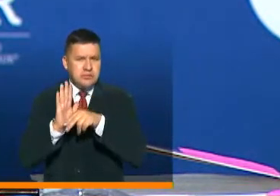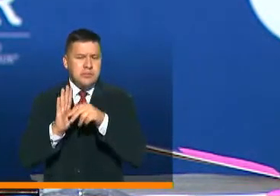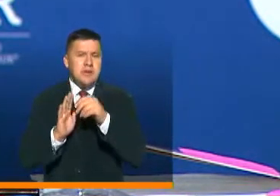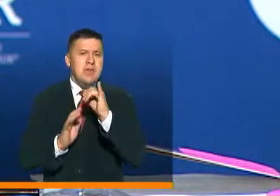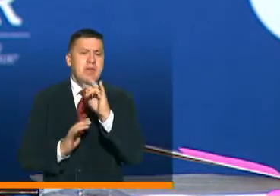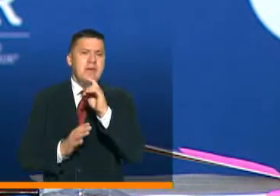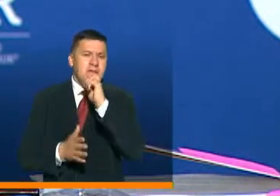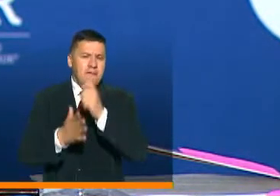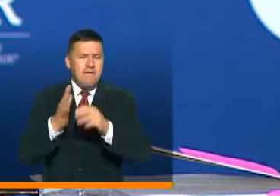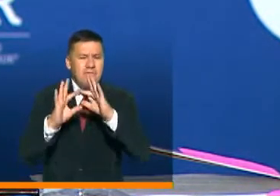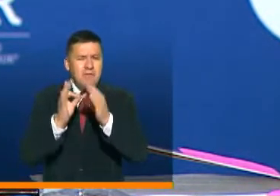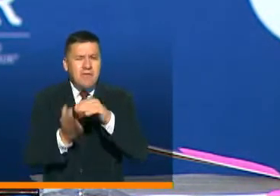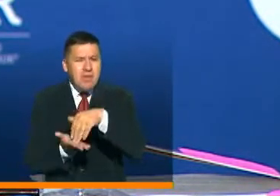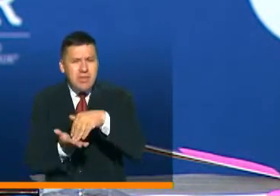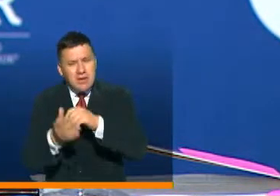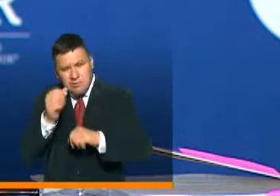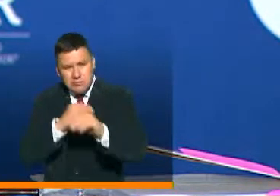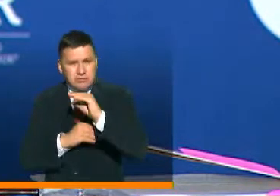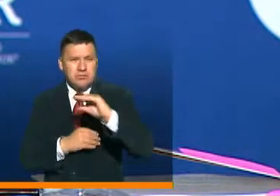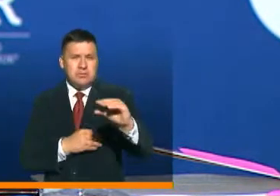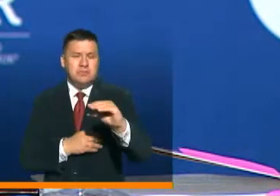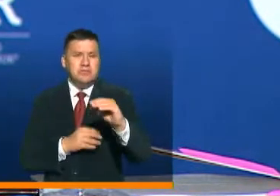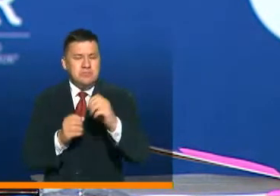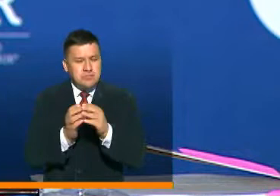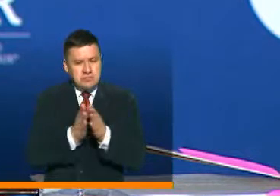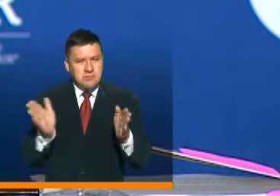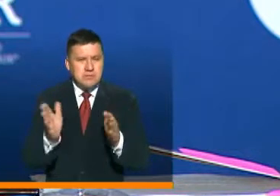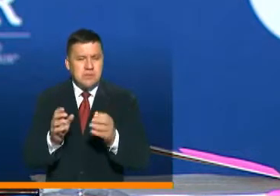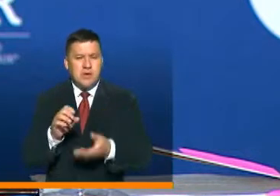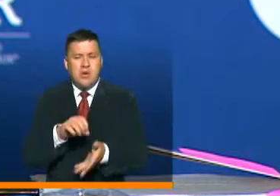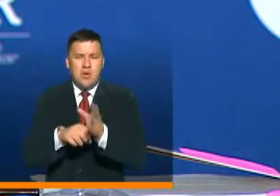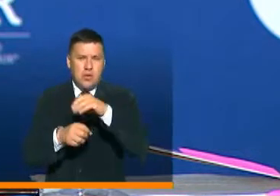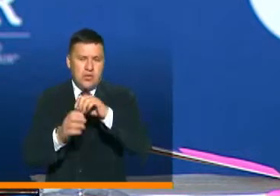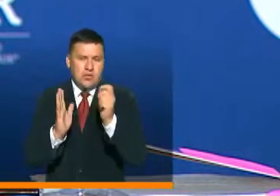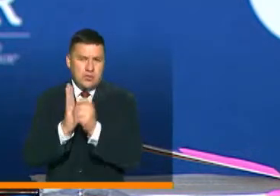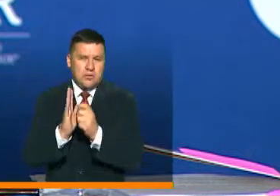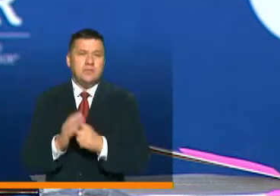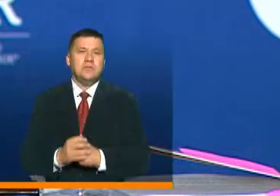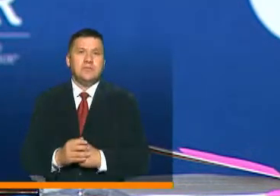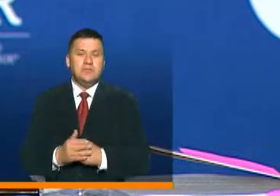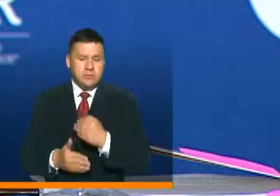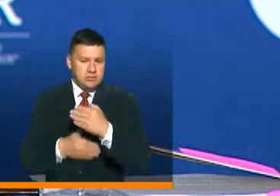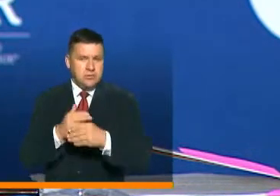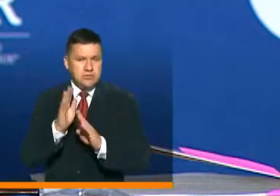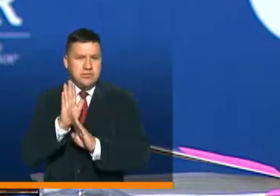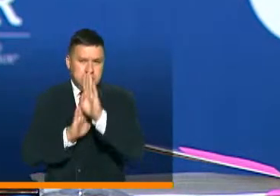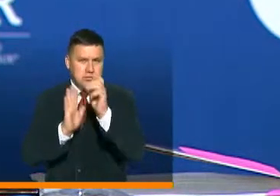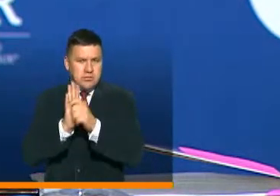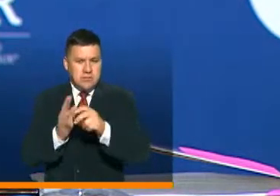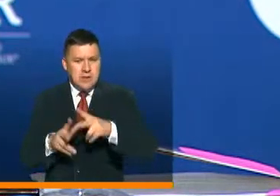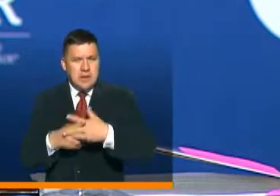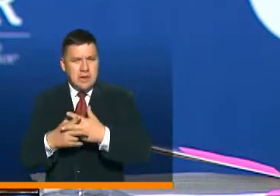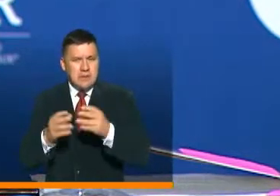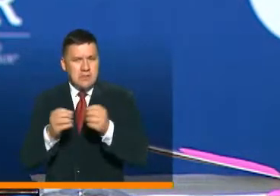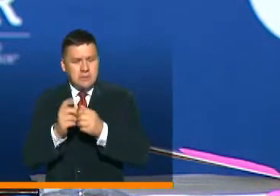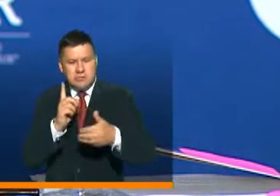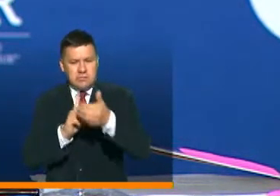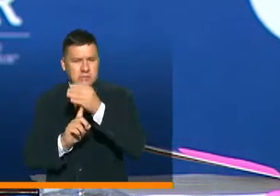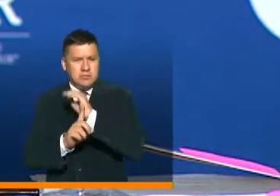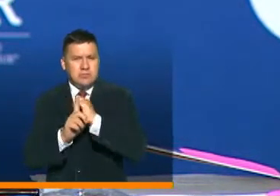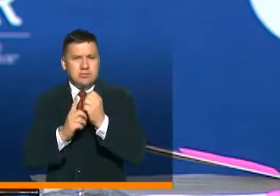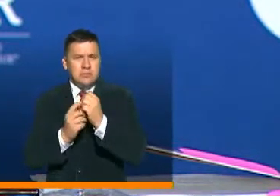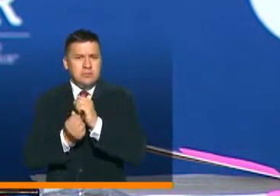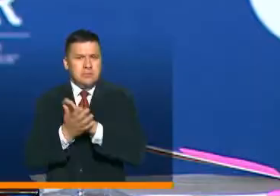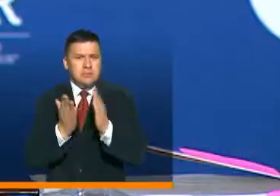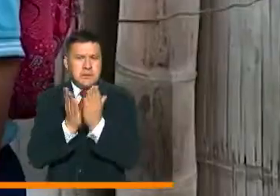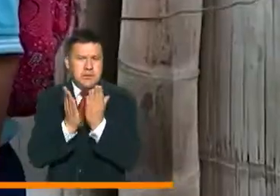devolución del IVA a las familias más vulnerables y extender su cobertura. Que sigamos desarrollando herramientas de protección y de